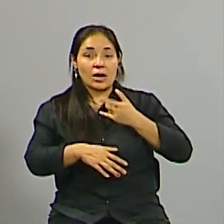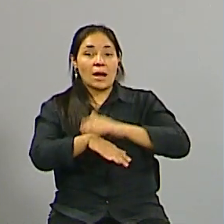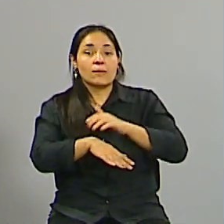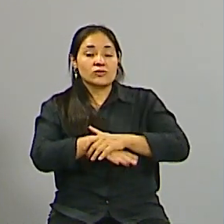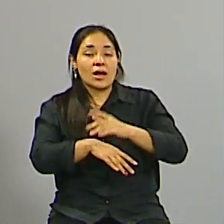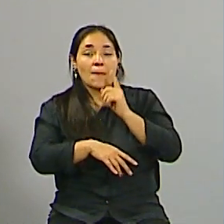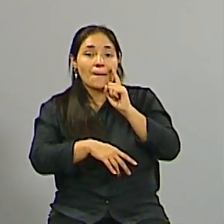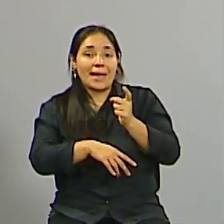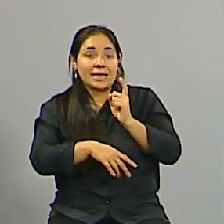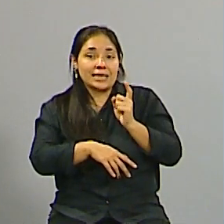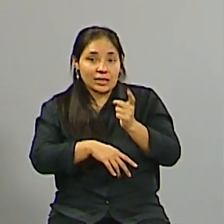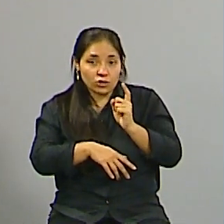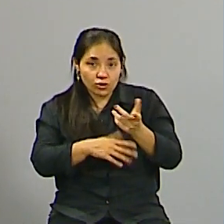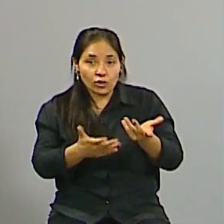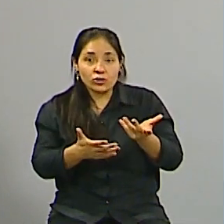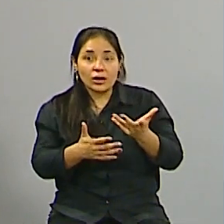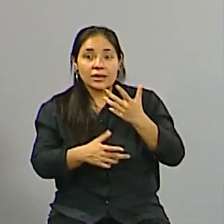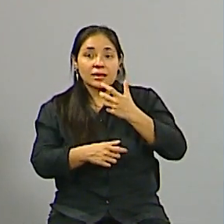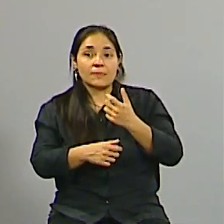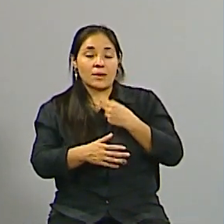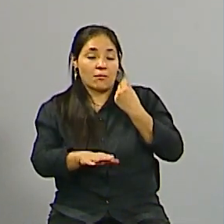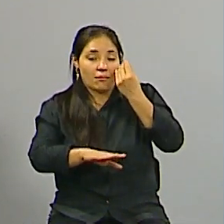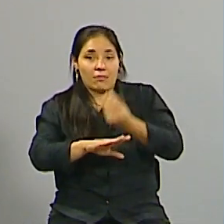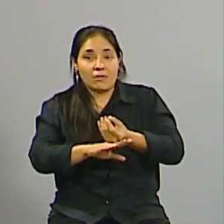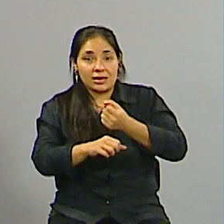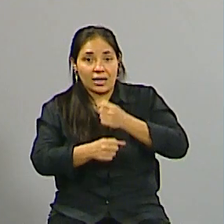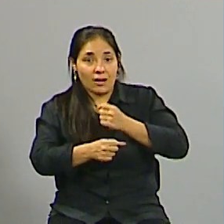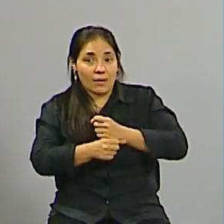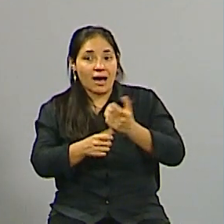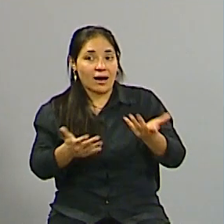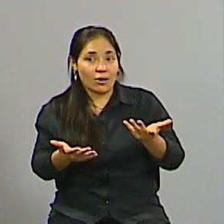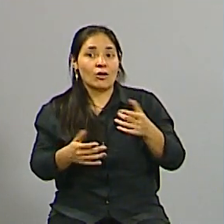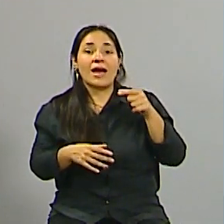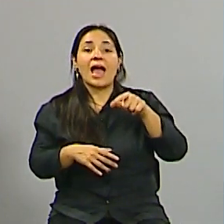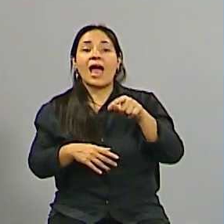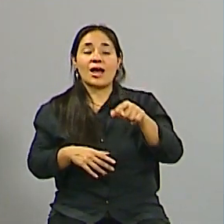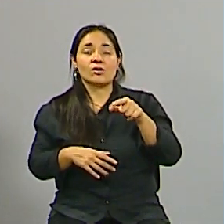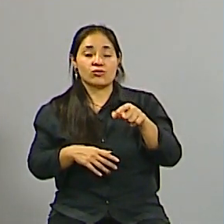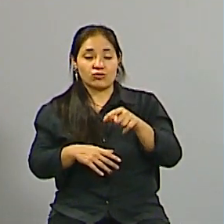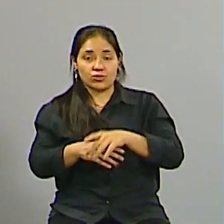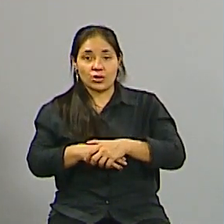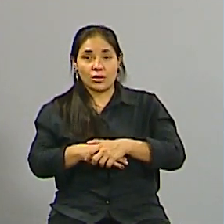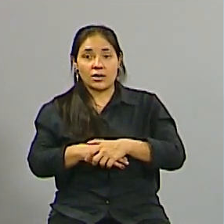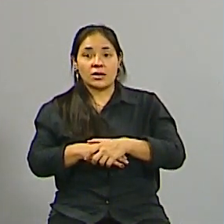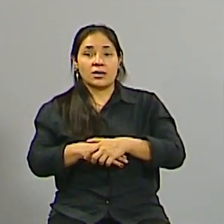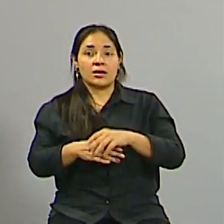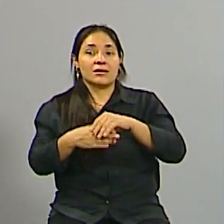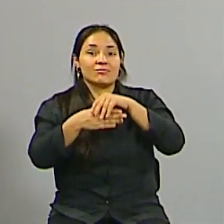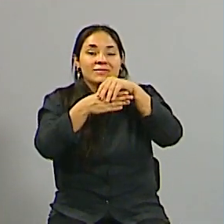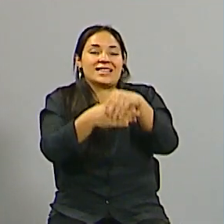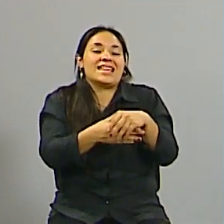riesgos que significa su propia participación en el empleo. Eso es un